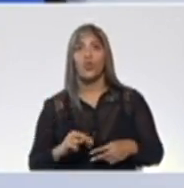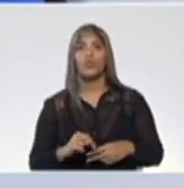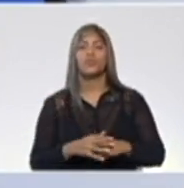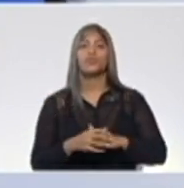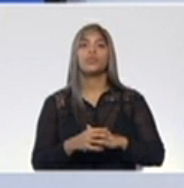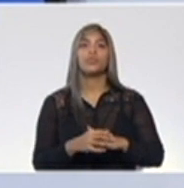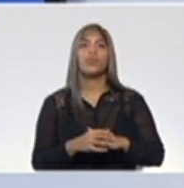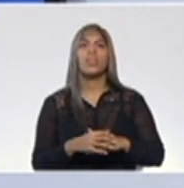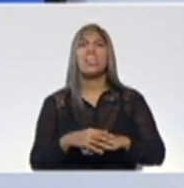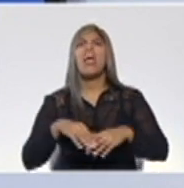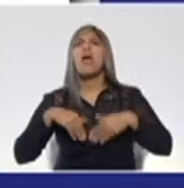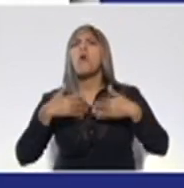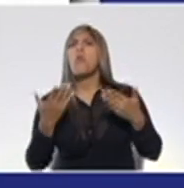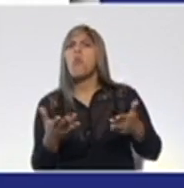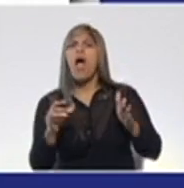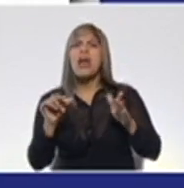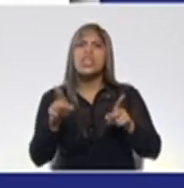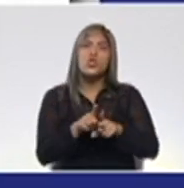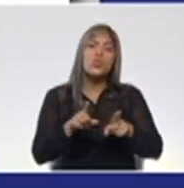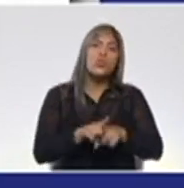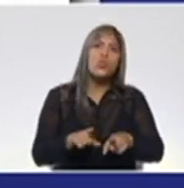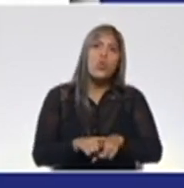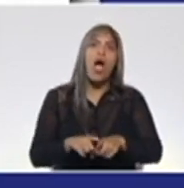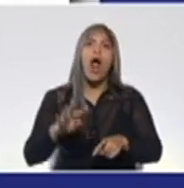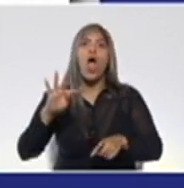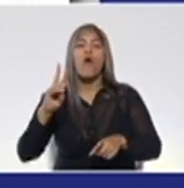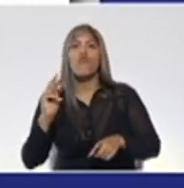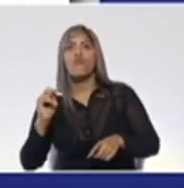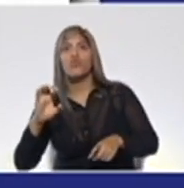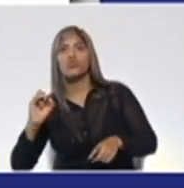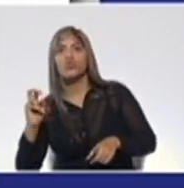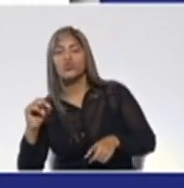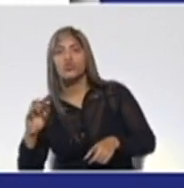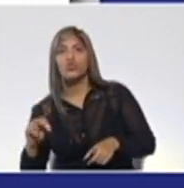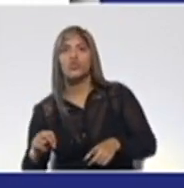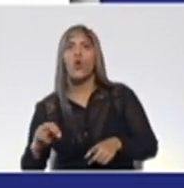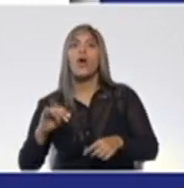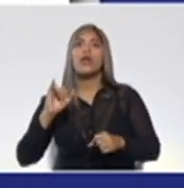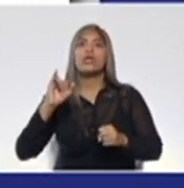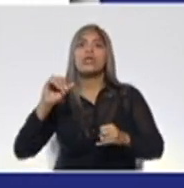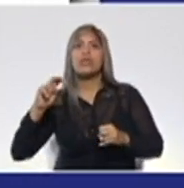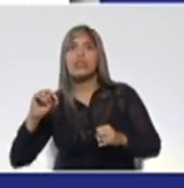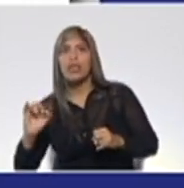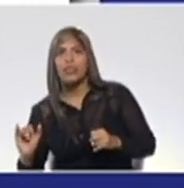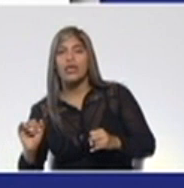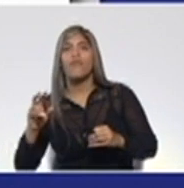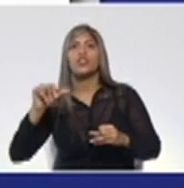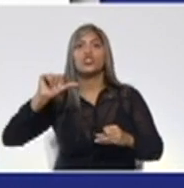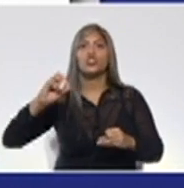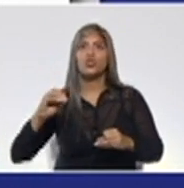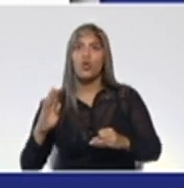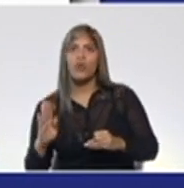¿Qué semejanzas hay entre una función inyectiva, sobreyectiva y biyectiva?